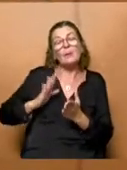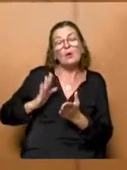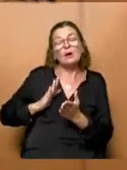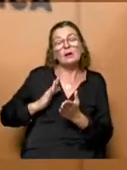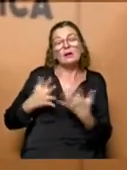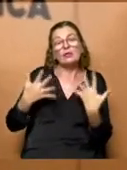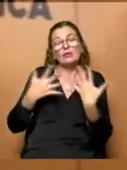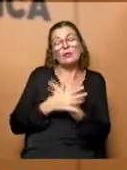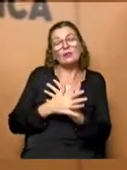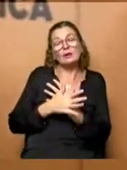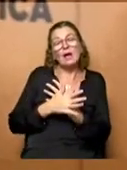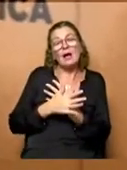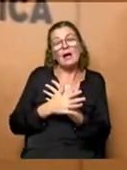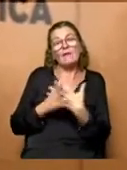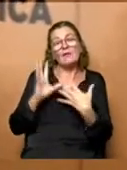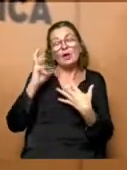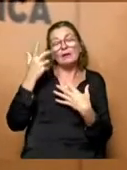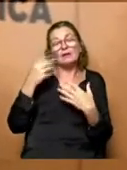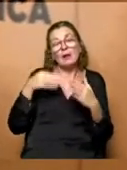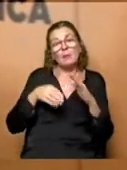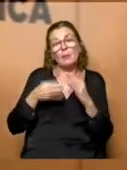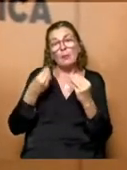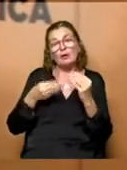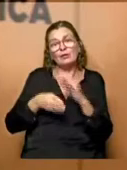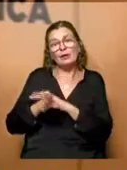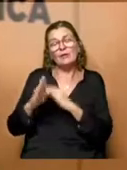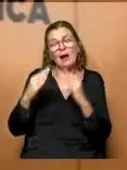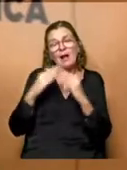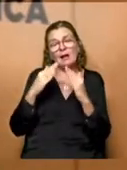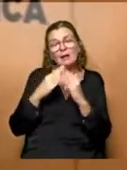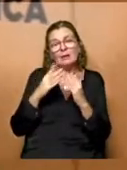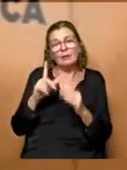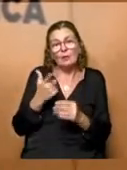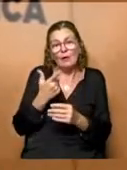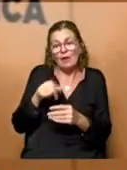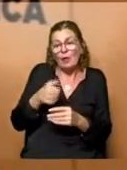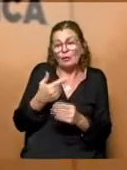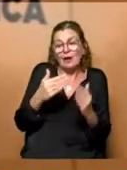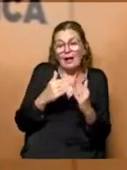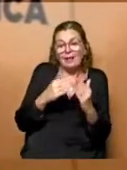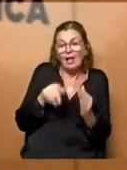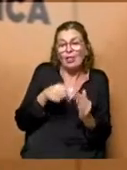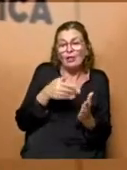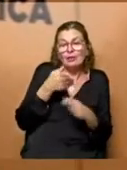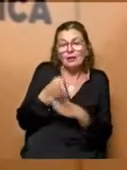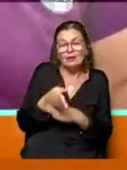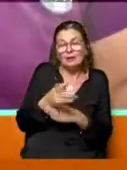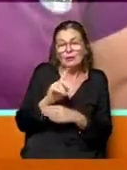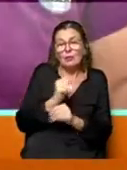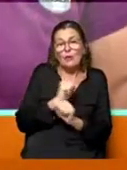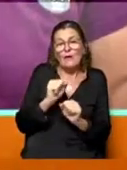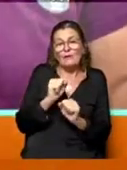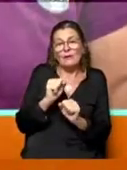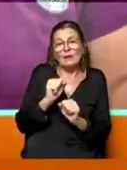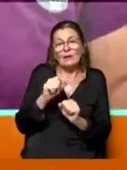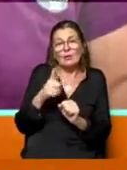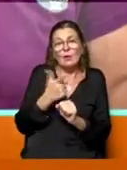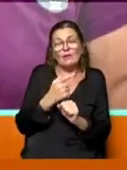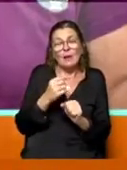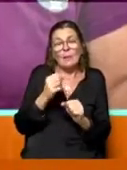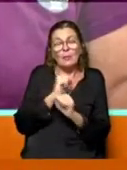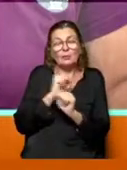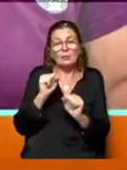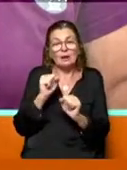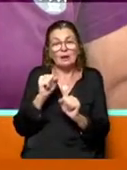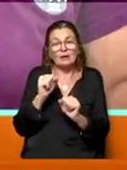sufrían violencia doméstica no se iban de su casa porque no tenían otro hogar donde ir y no tenían posibilidades donde ir, y la opción que tenían